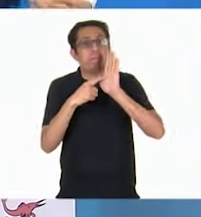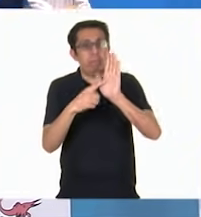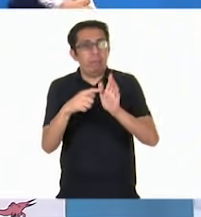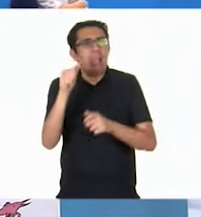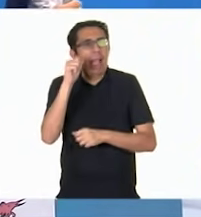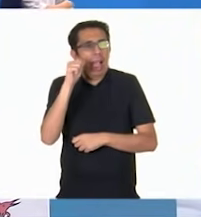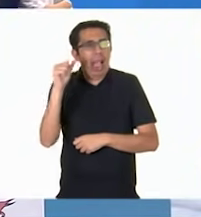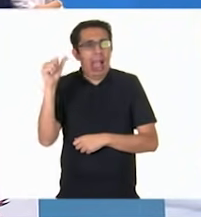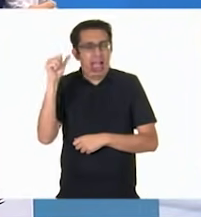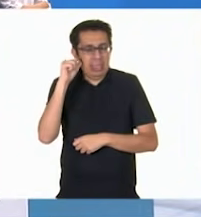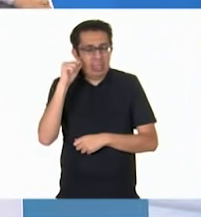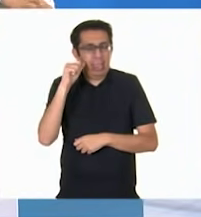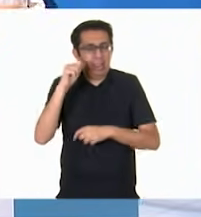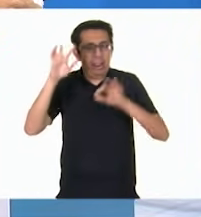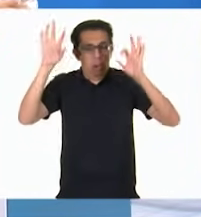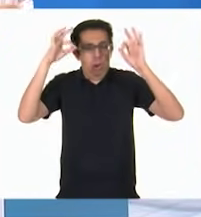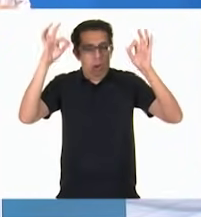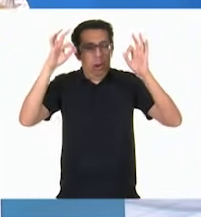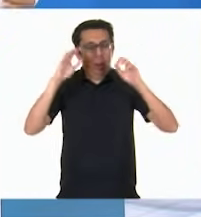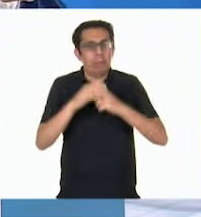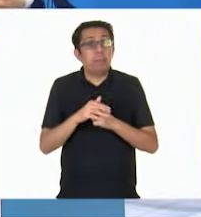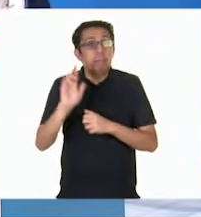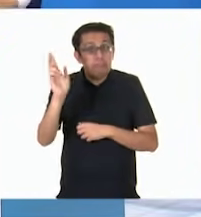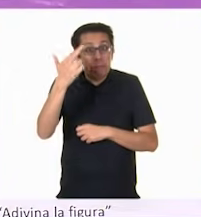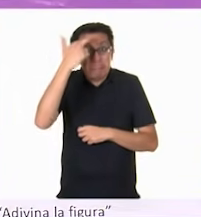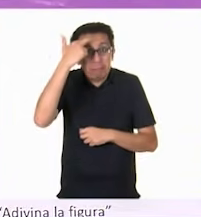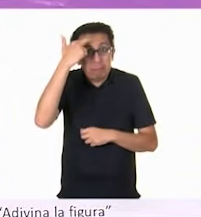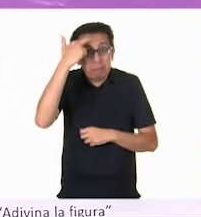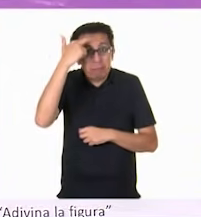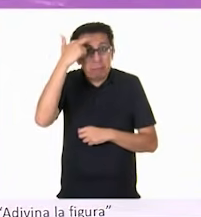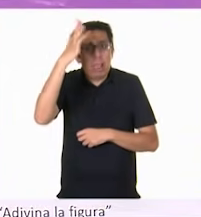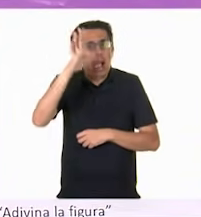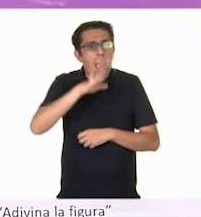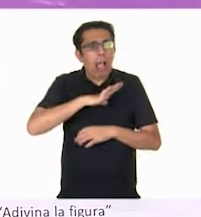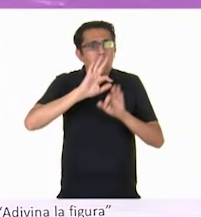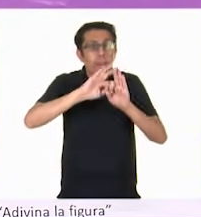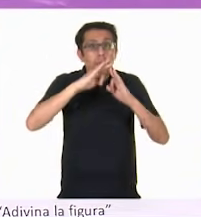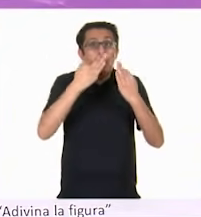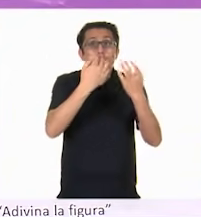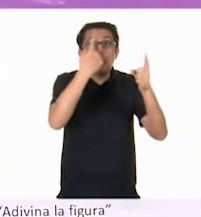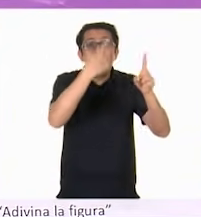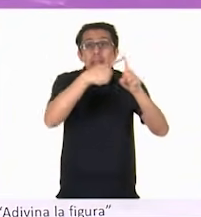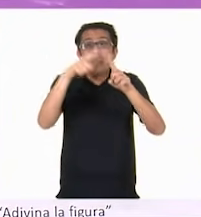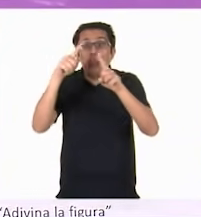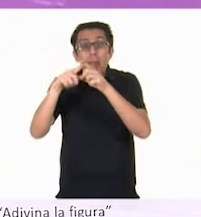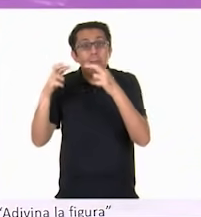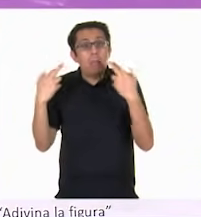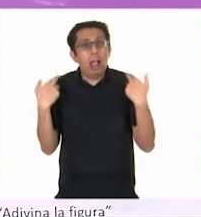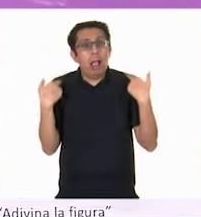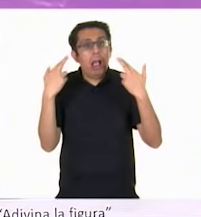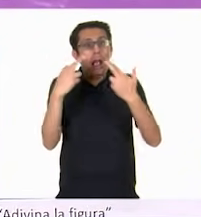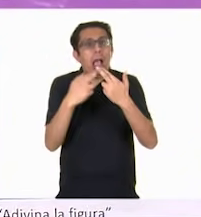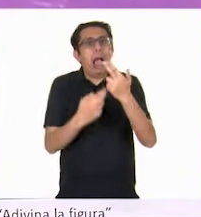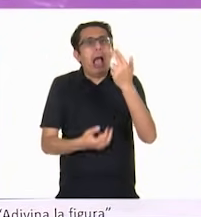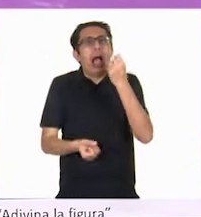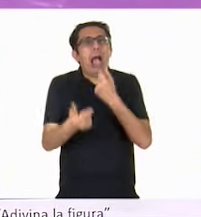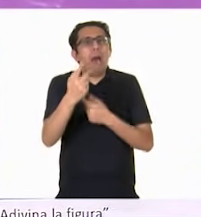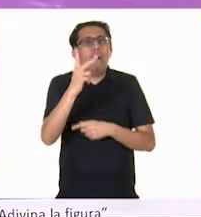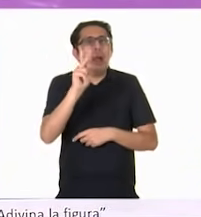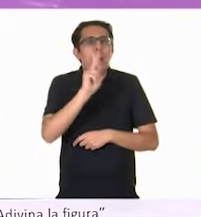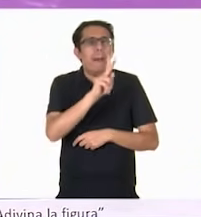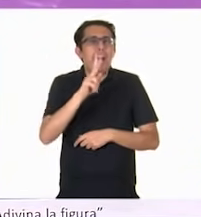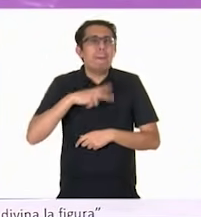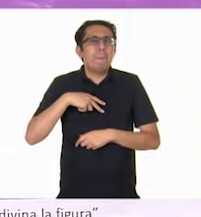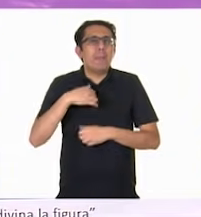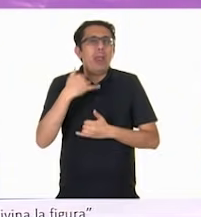día de ayer. ¿Lo recuerdan? ¡Sí! ¡Cuántas figuras, maestro! Algunas se parecen a mi papalote y